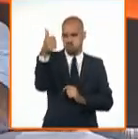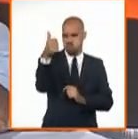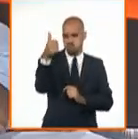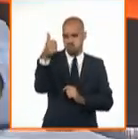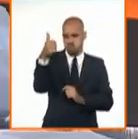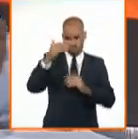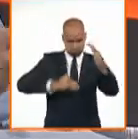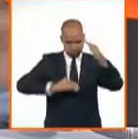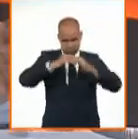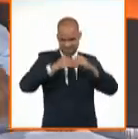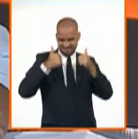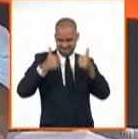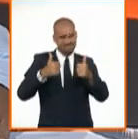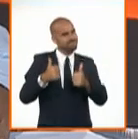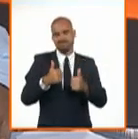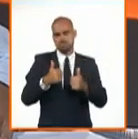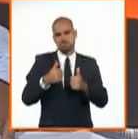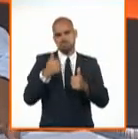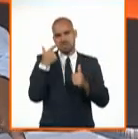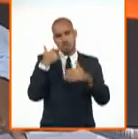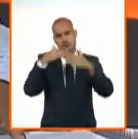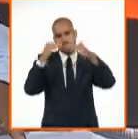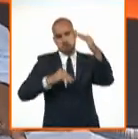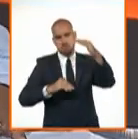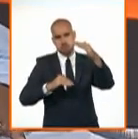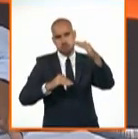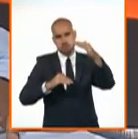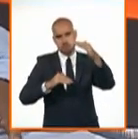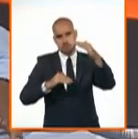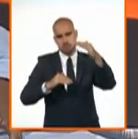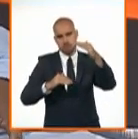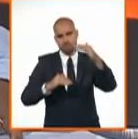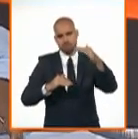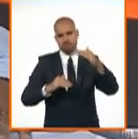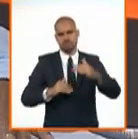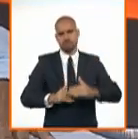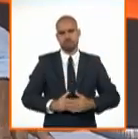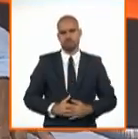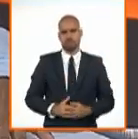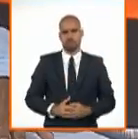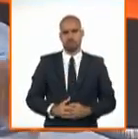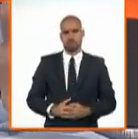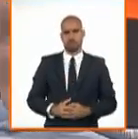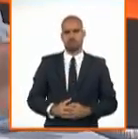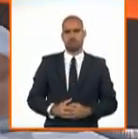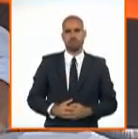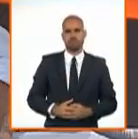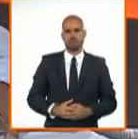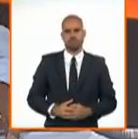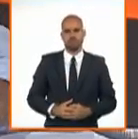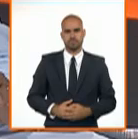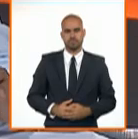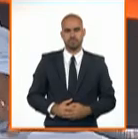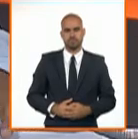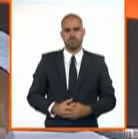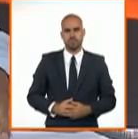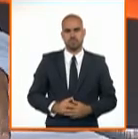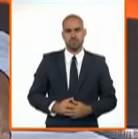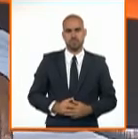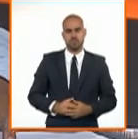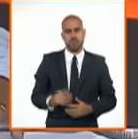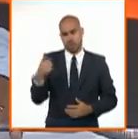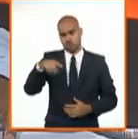potencia que teóricamente pudiera generar en las condiciones que nosotros necesitamos y que además pueden hacerlo y de hecho